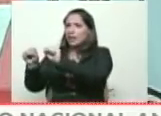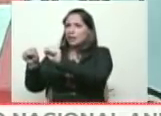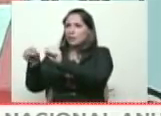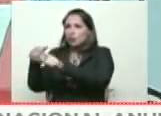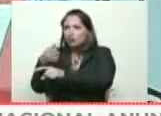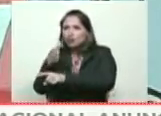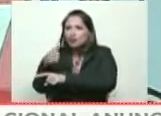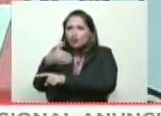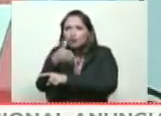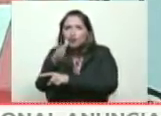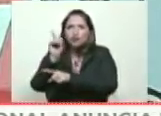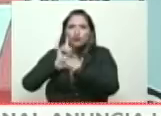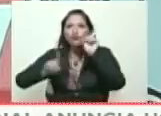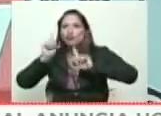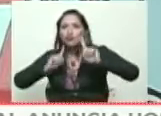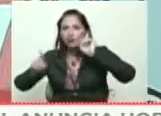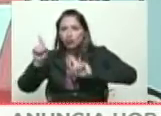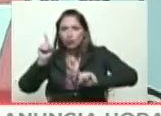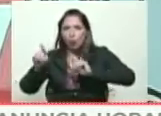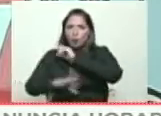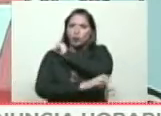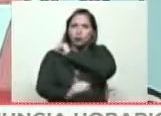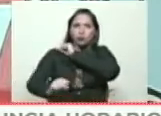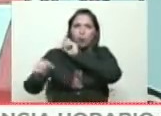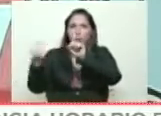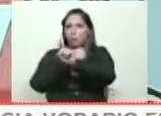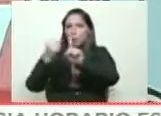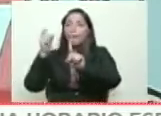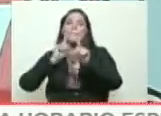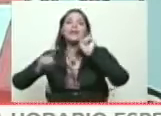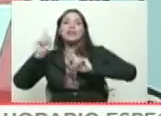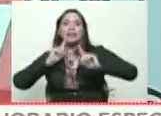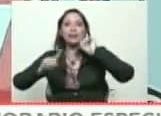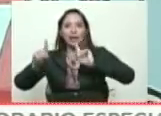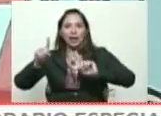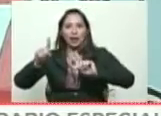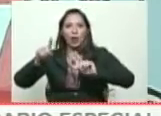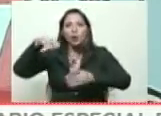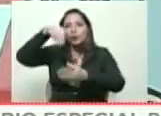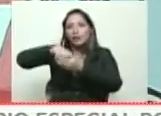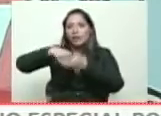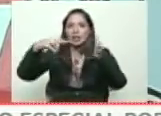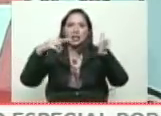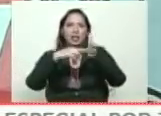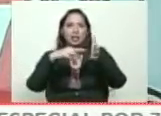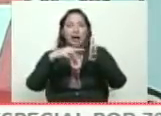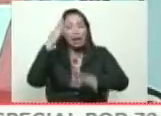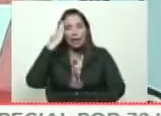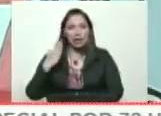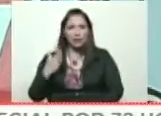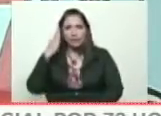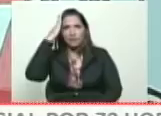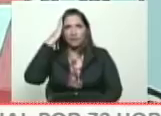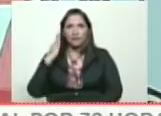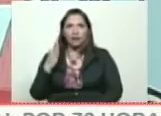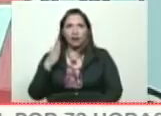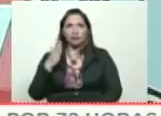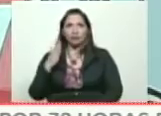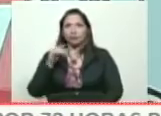la mentira, desde la violencia, desde el robo. Mintieron para intervenir en Libia. Mintieron para intervenir en